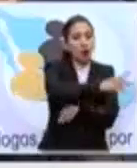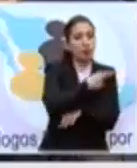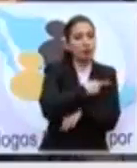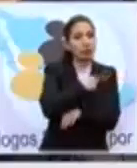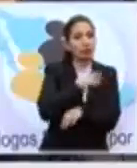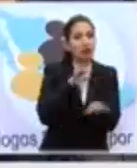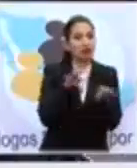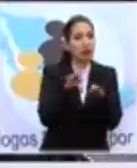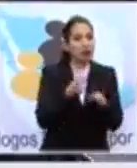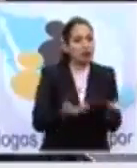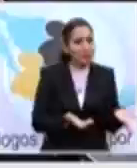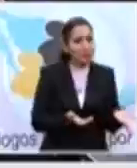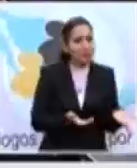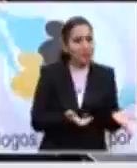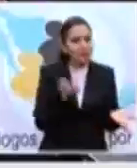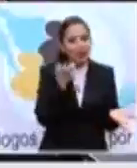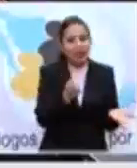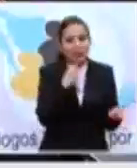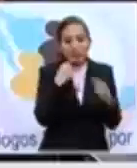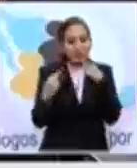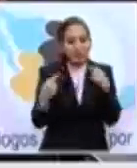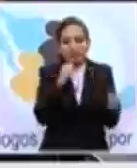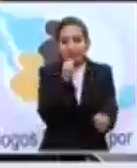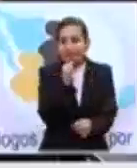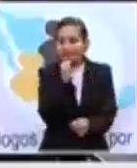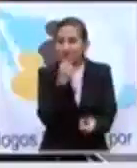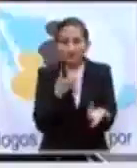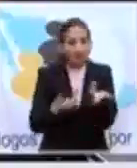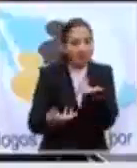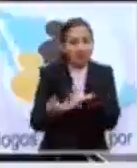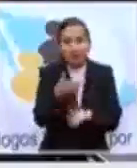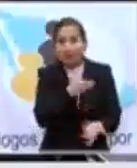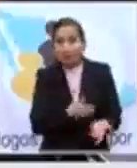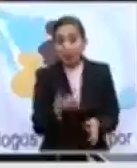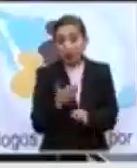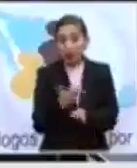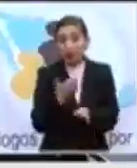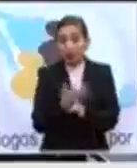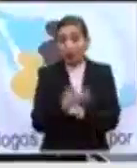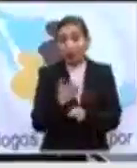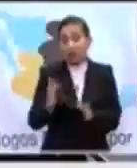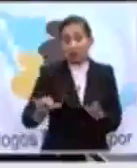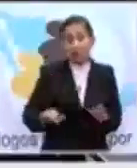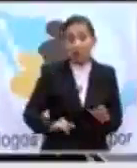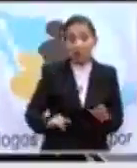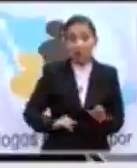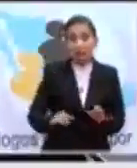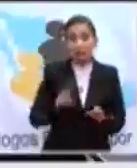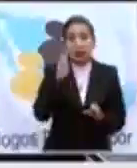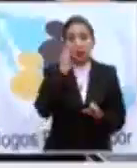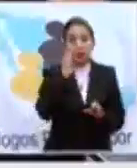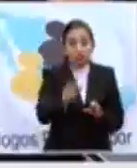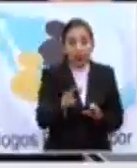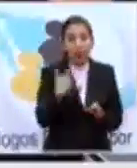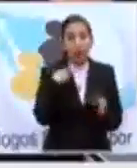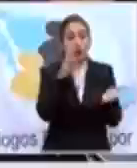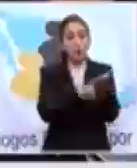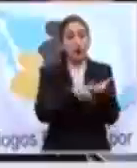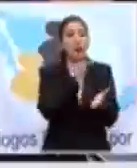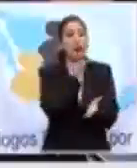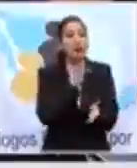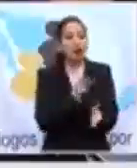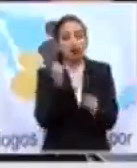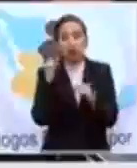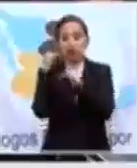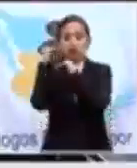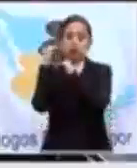física. Y eso no ha entrado al debate. Para todos nosotros hoy día es muy inquietante, dadas las tendencias en el precio del petróleo y